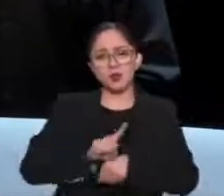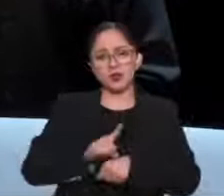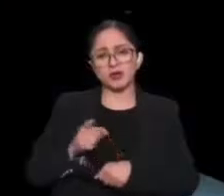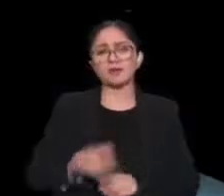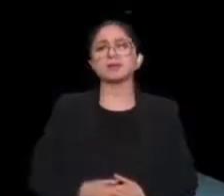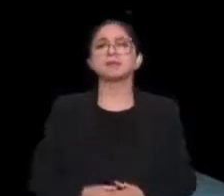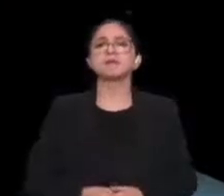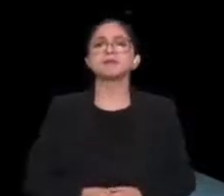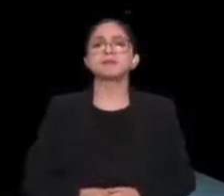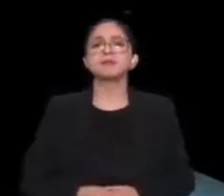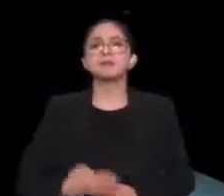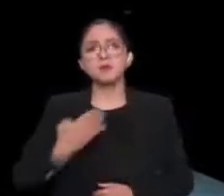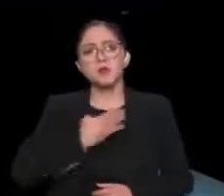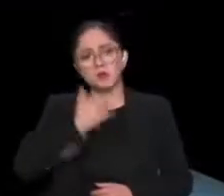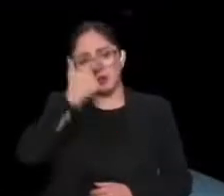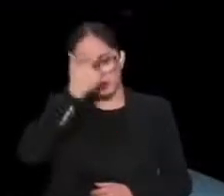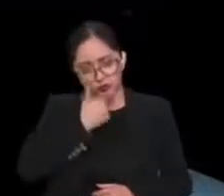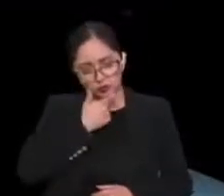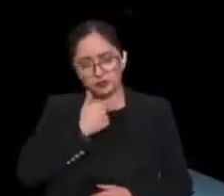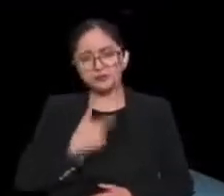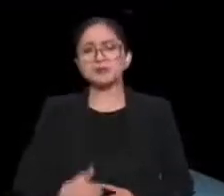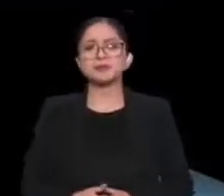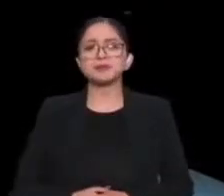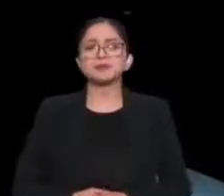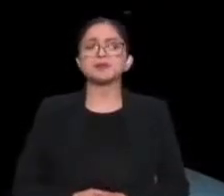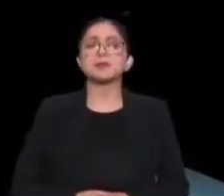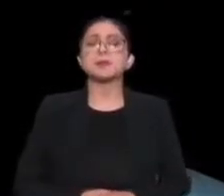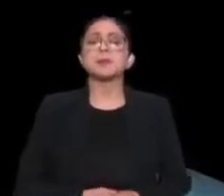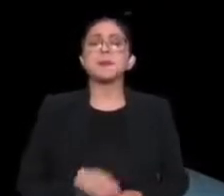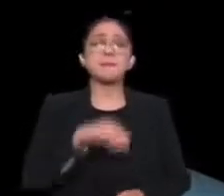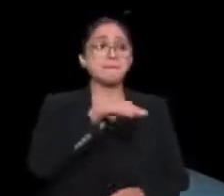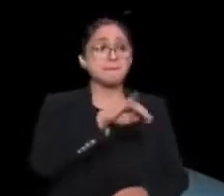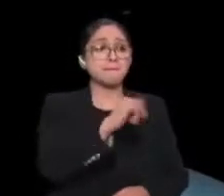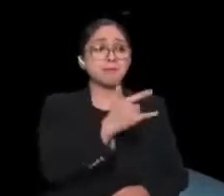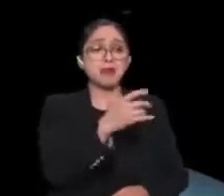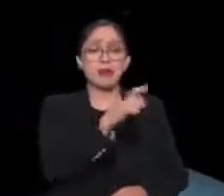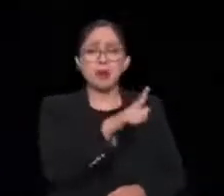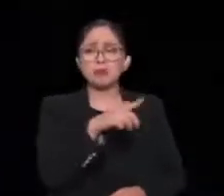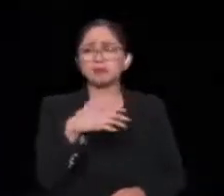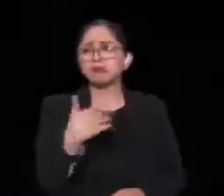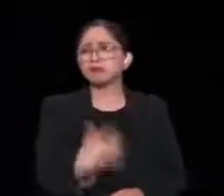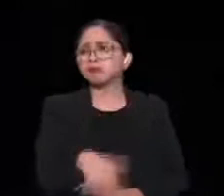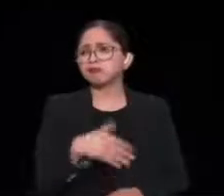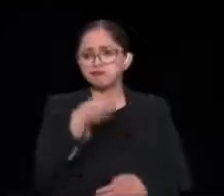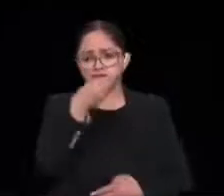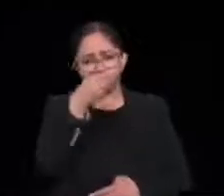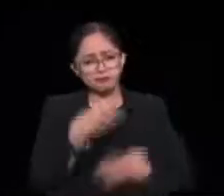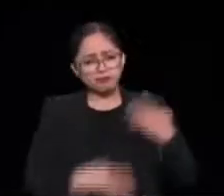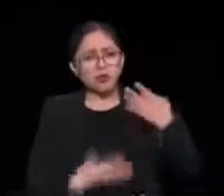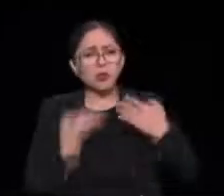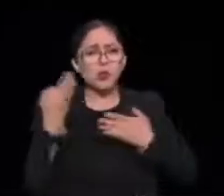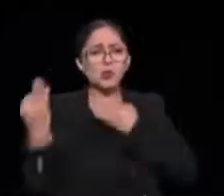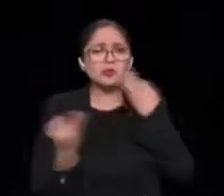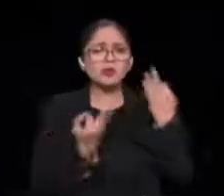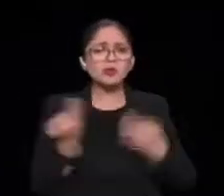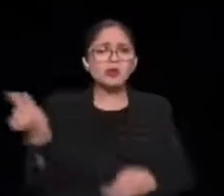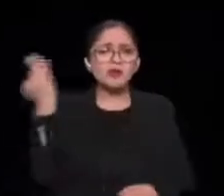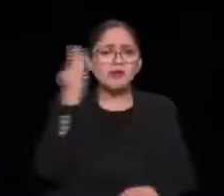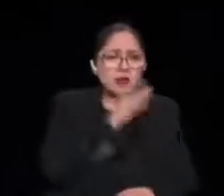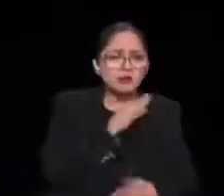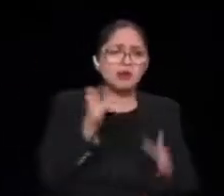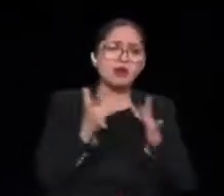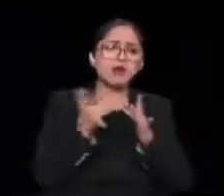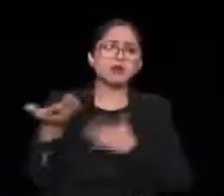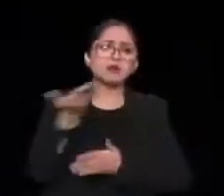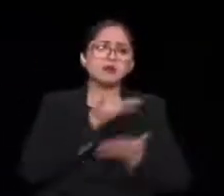Buenas noches. Aquí analizando. Pues Miguel, de entrada, una enorme cantidad de noticias falsas que cundieron por las redes sociales, sobre todo